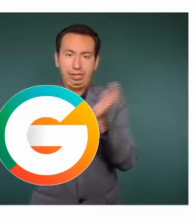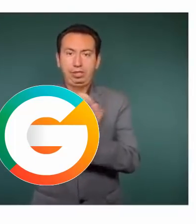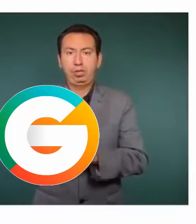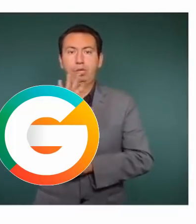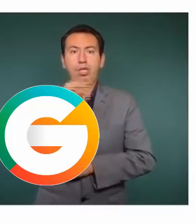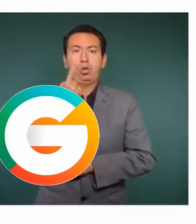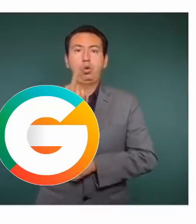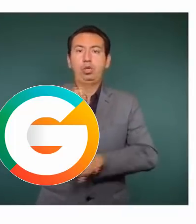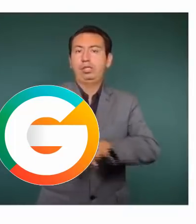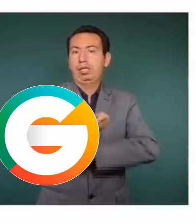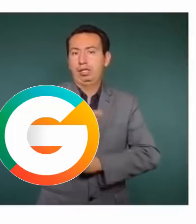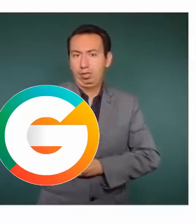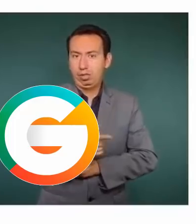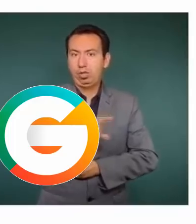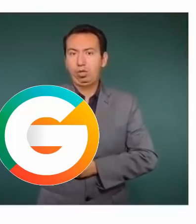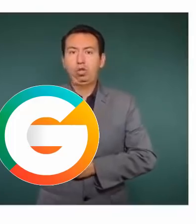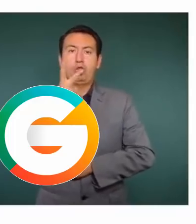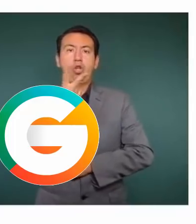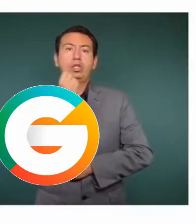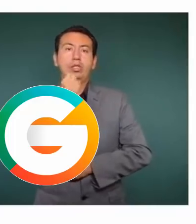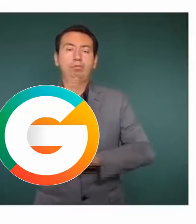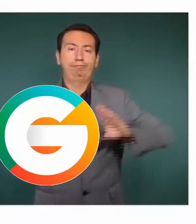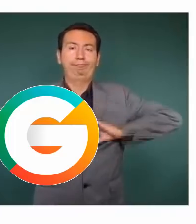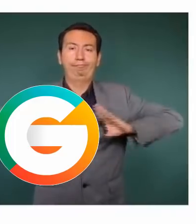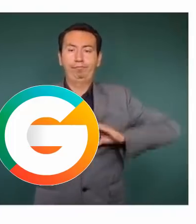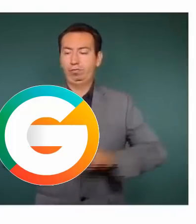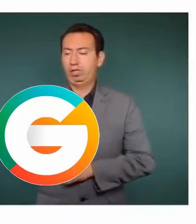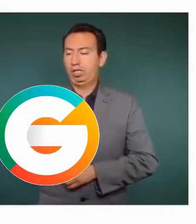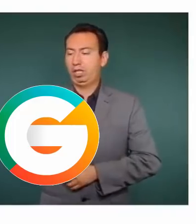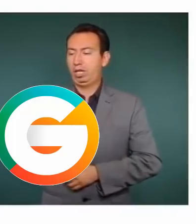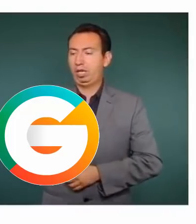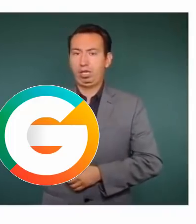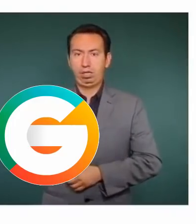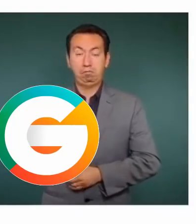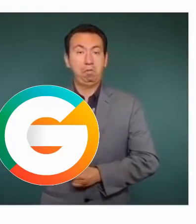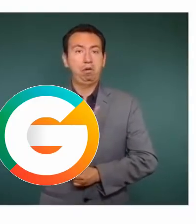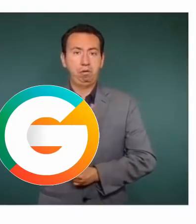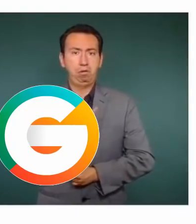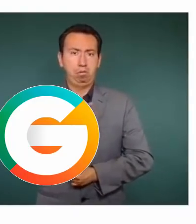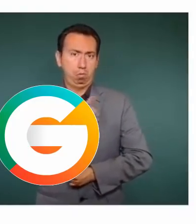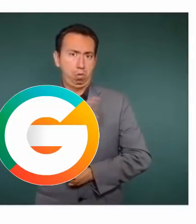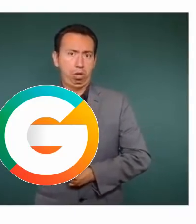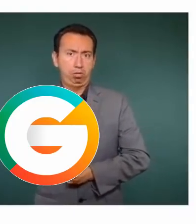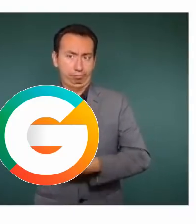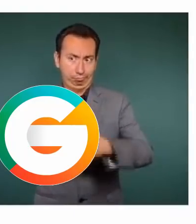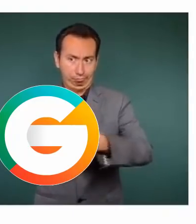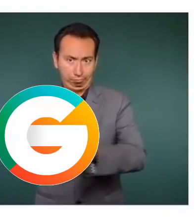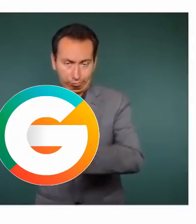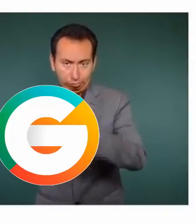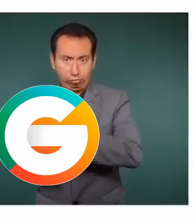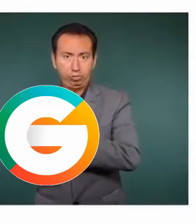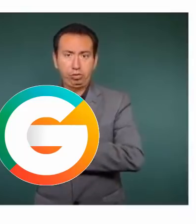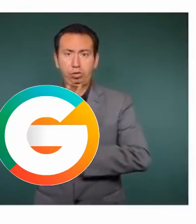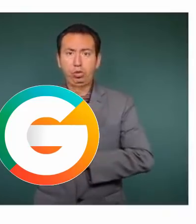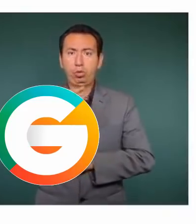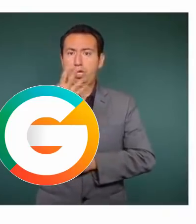y 2 de SEDENA. Se tiene en disponibilidad ahorita en hospitalización